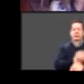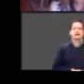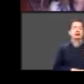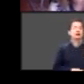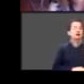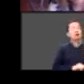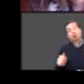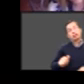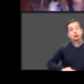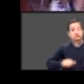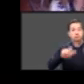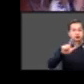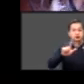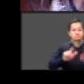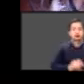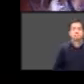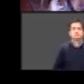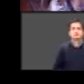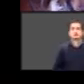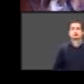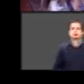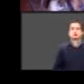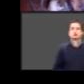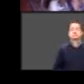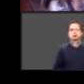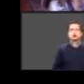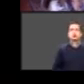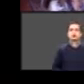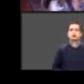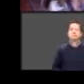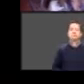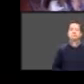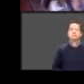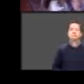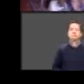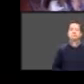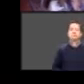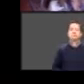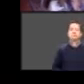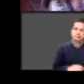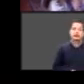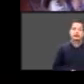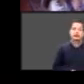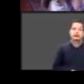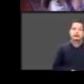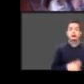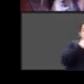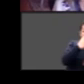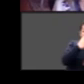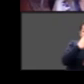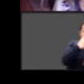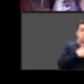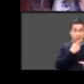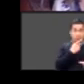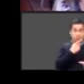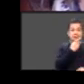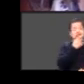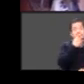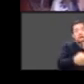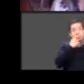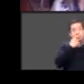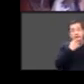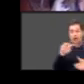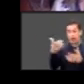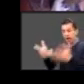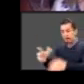ahora del dicho al hecho hay mucho trecho y con esto no quiero decir